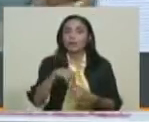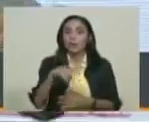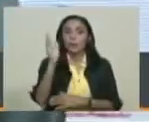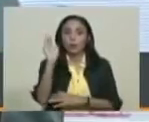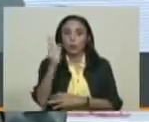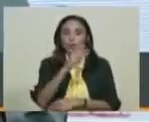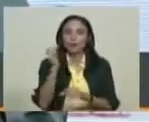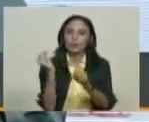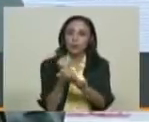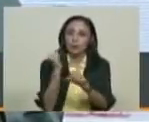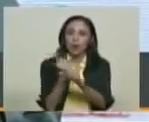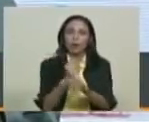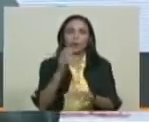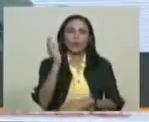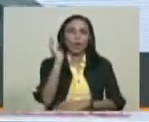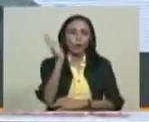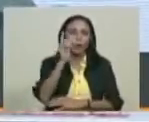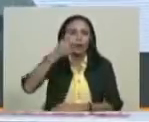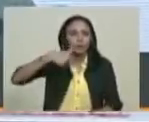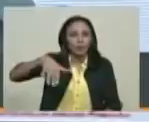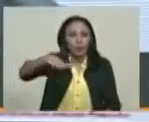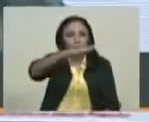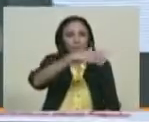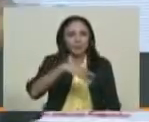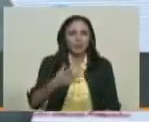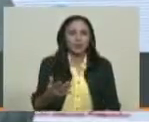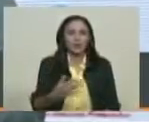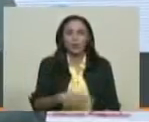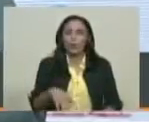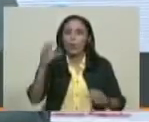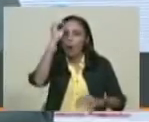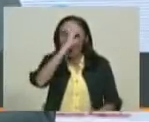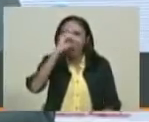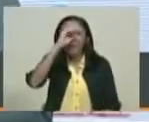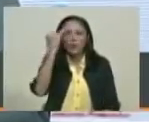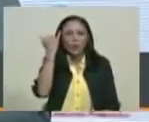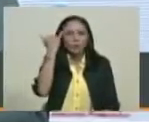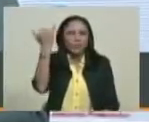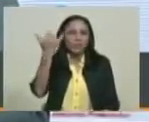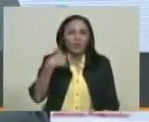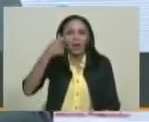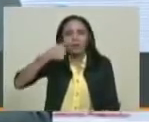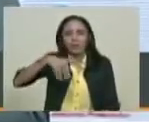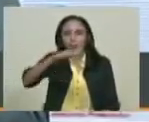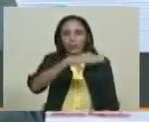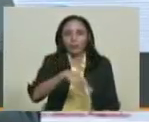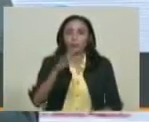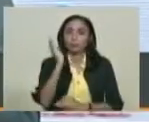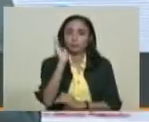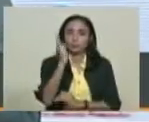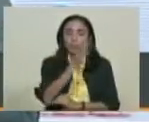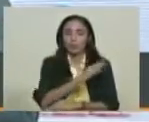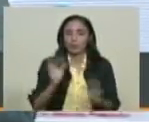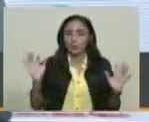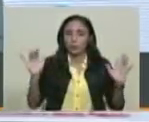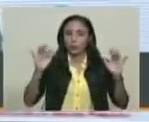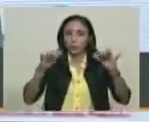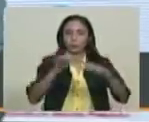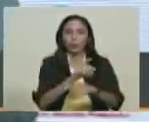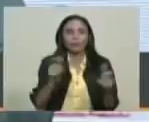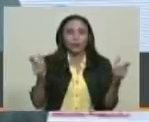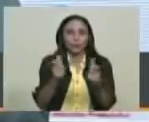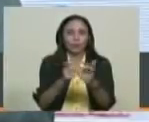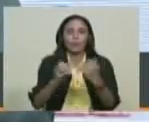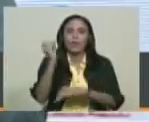Congreso Obrero, la convocatoria a la opinión nacional a través de los congresos populares, la